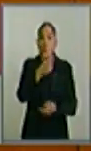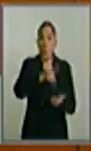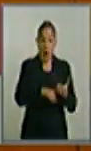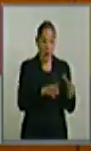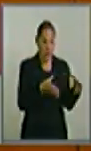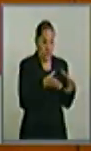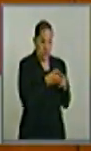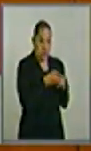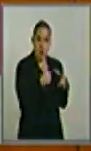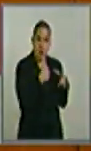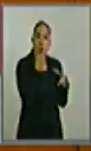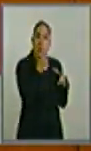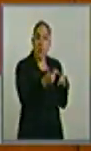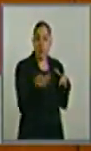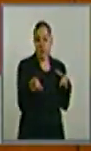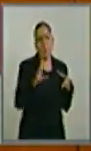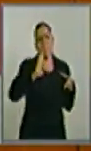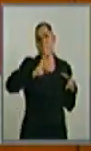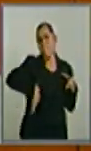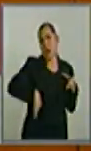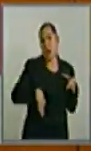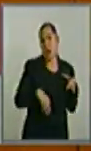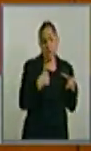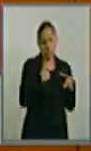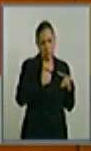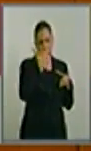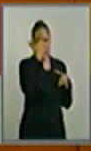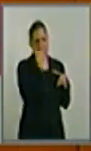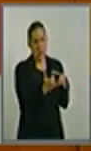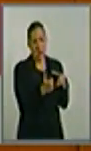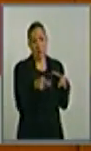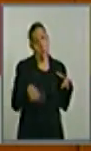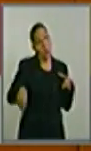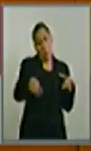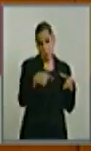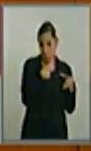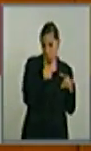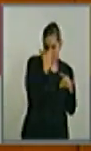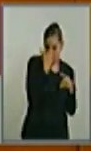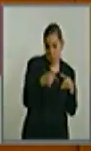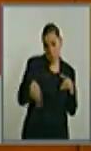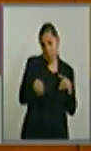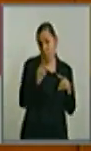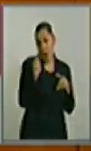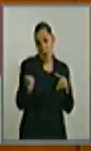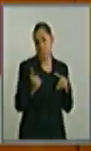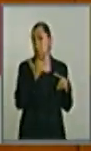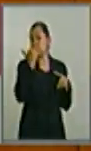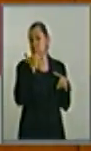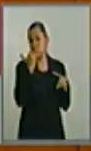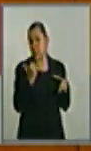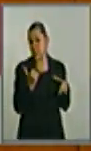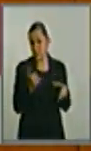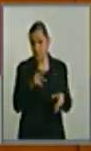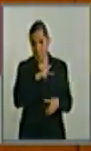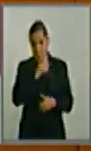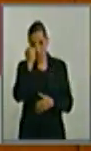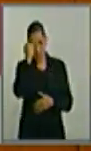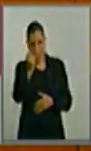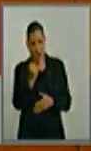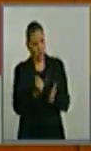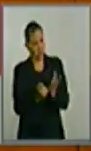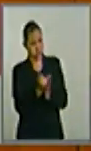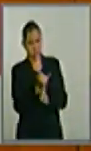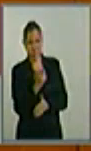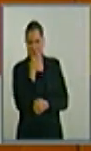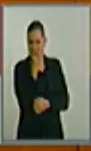y de los que tienen la razón contra los que estamos equivocados. Creo que este llamado tiene que ser muy formal, muy preciso,